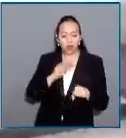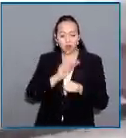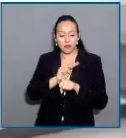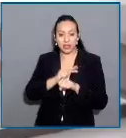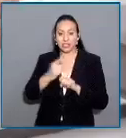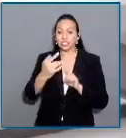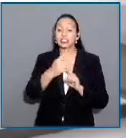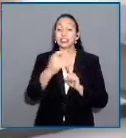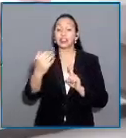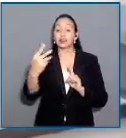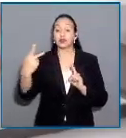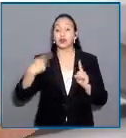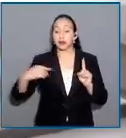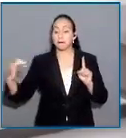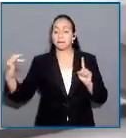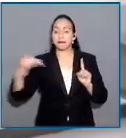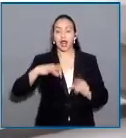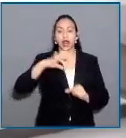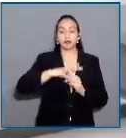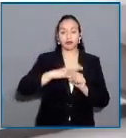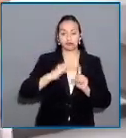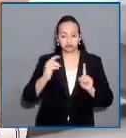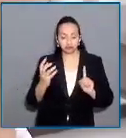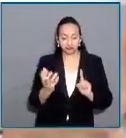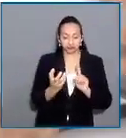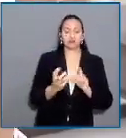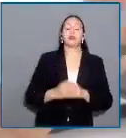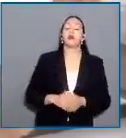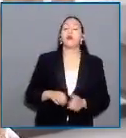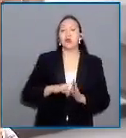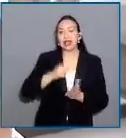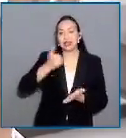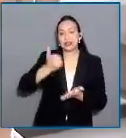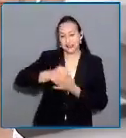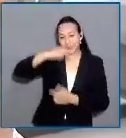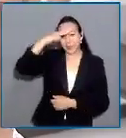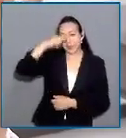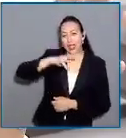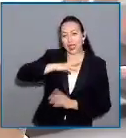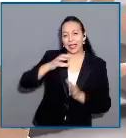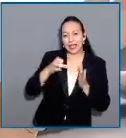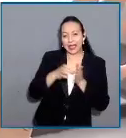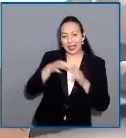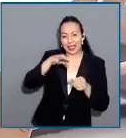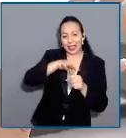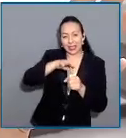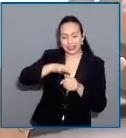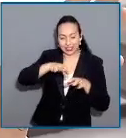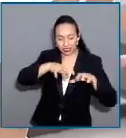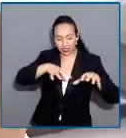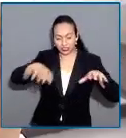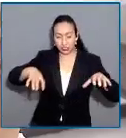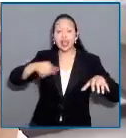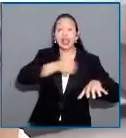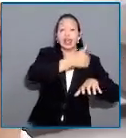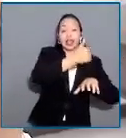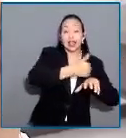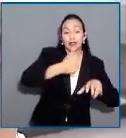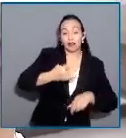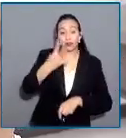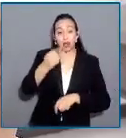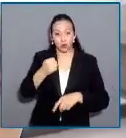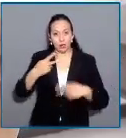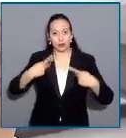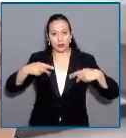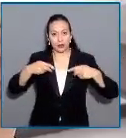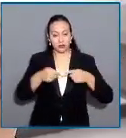electores. Esta ocasión vamos a tener, en el caso de Ciudad de México, algunas casillas integradas con 9 personas, incluyendo suplentes, y